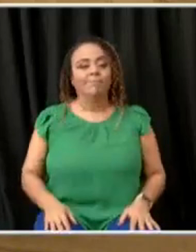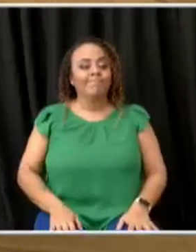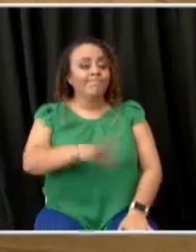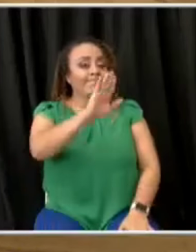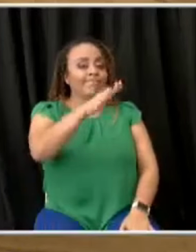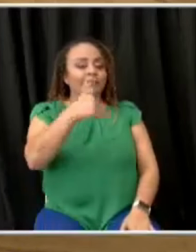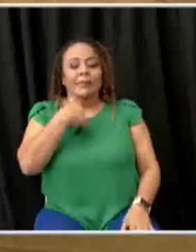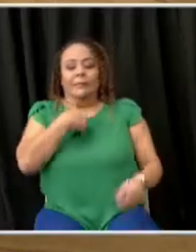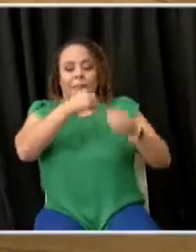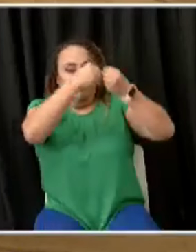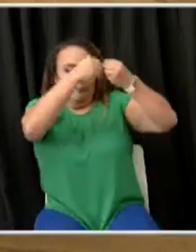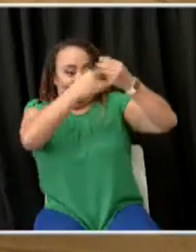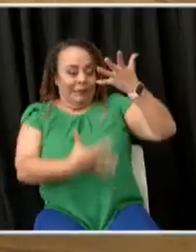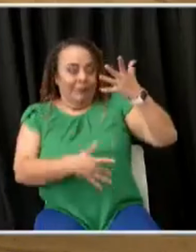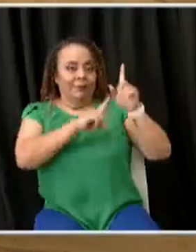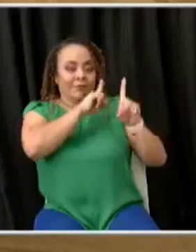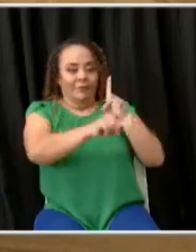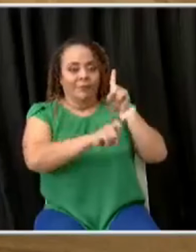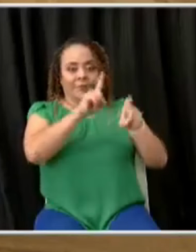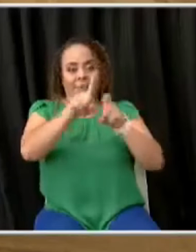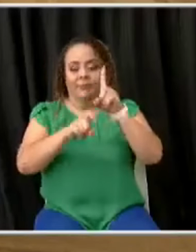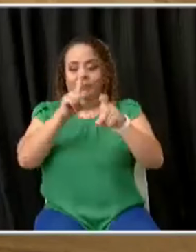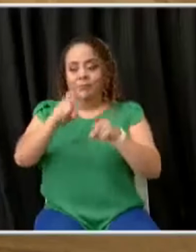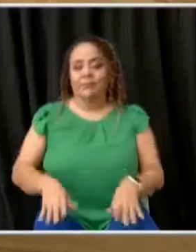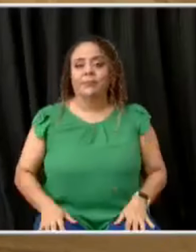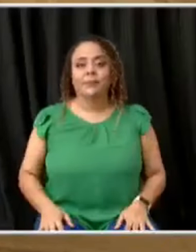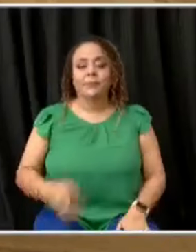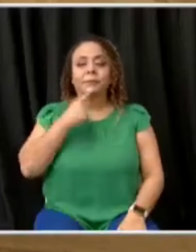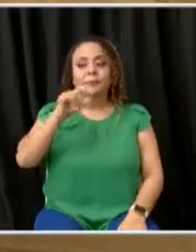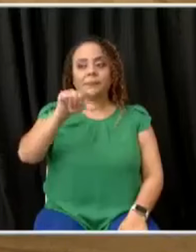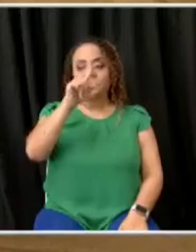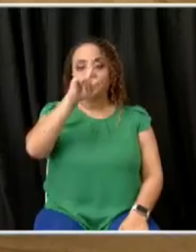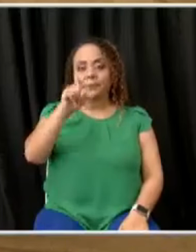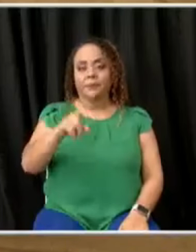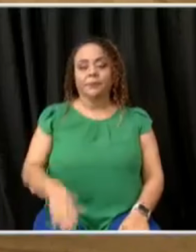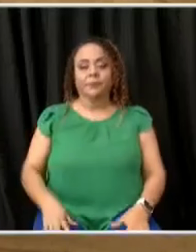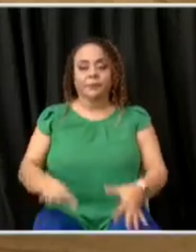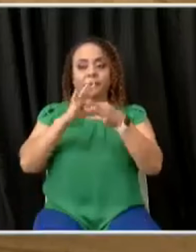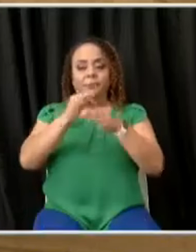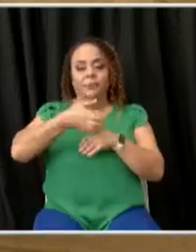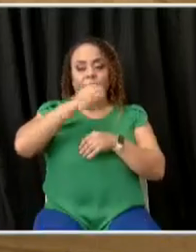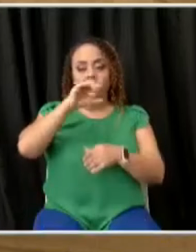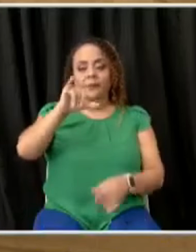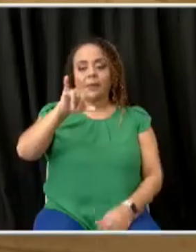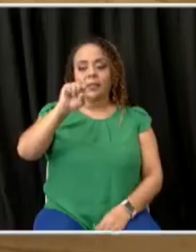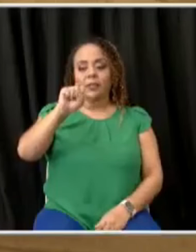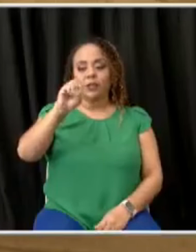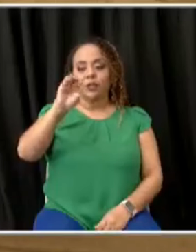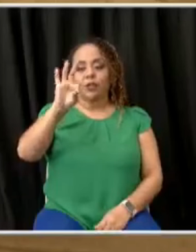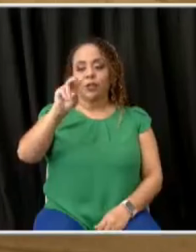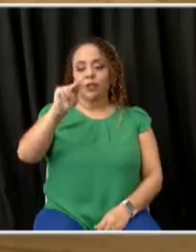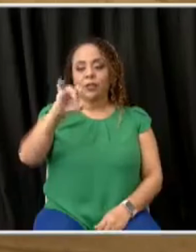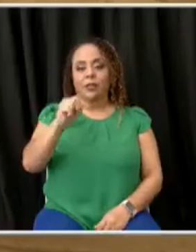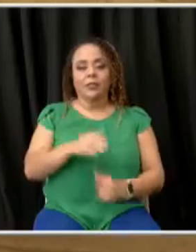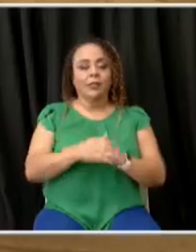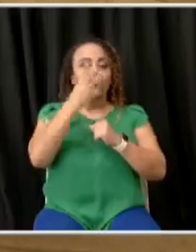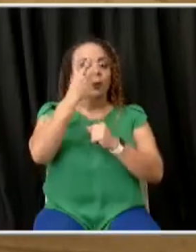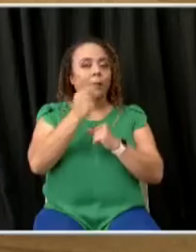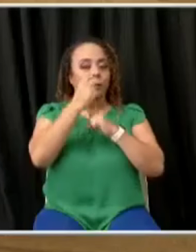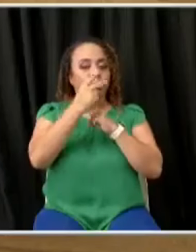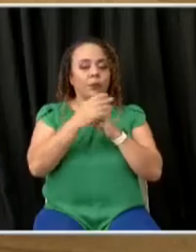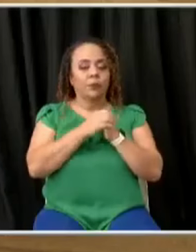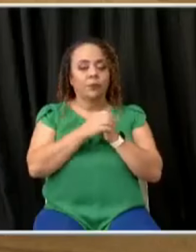tenemos un montón de preguntas. Dice otra pregunta, respecto a las bebidas isotónicas, ¿en qué frecuencia y qué cantidad recomendada?